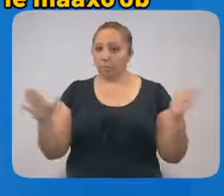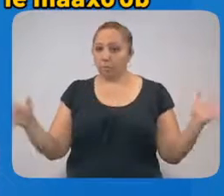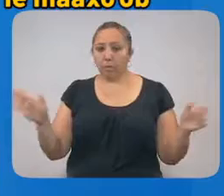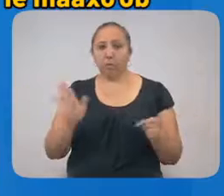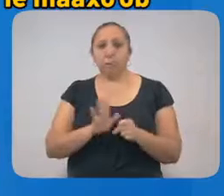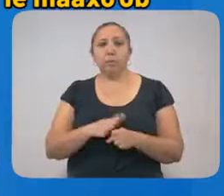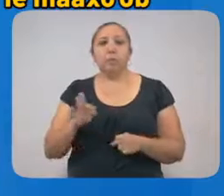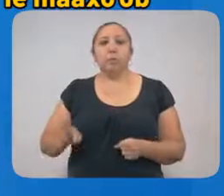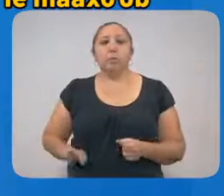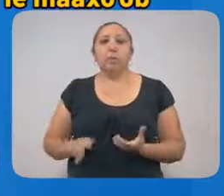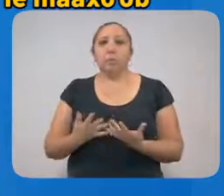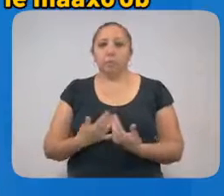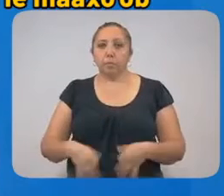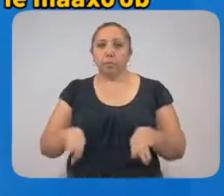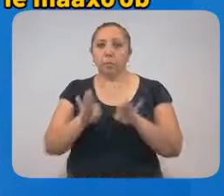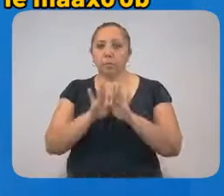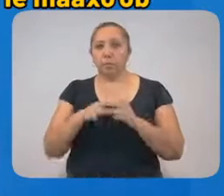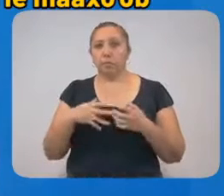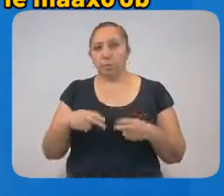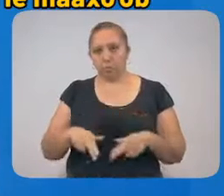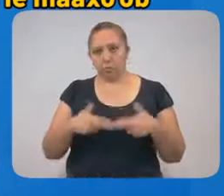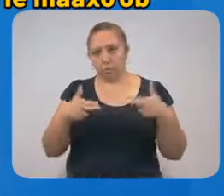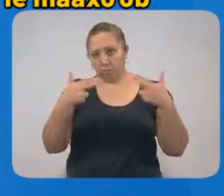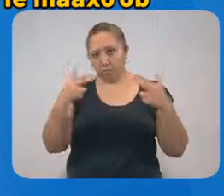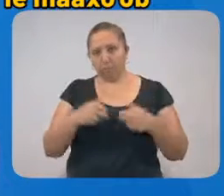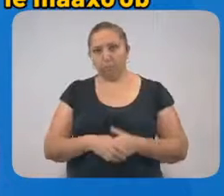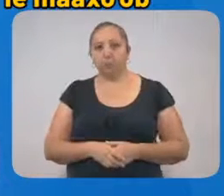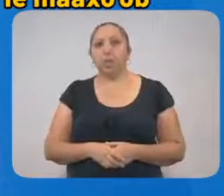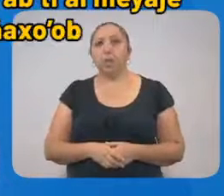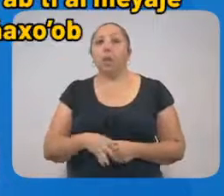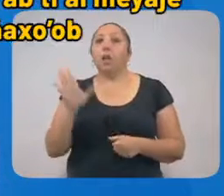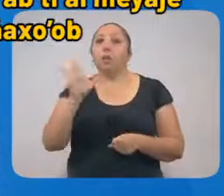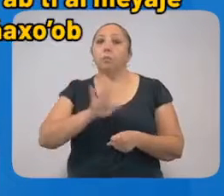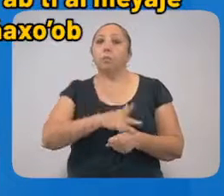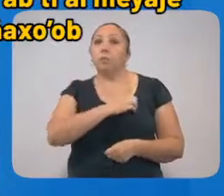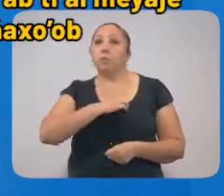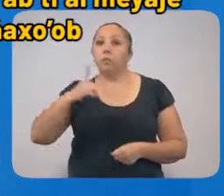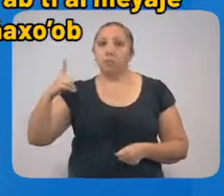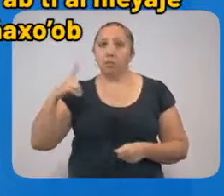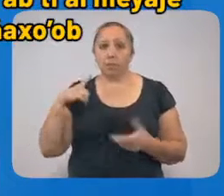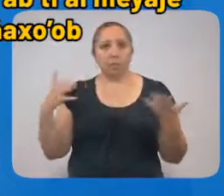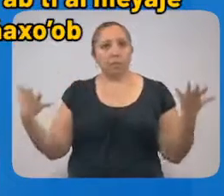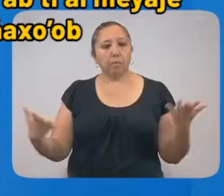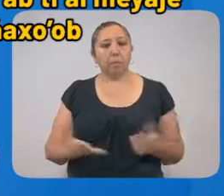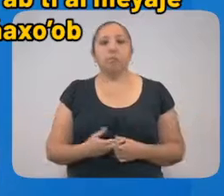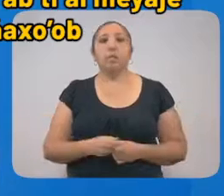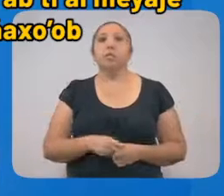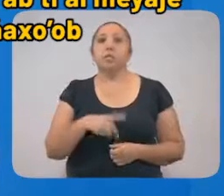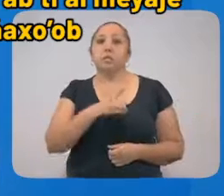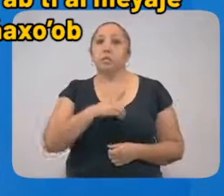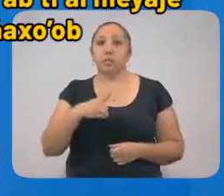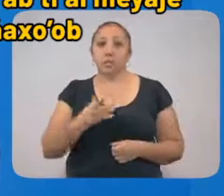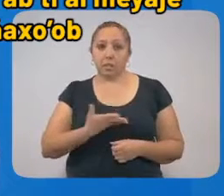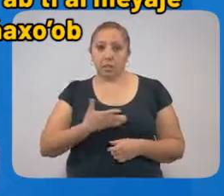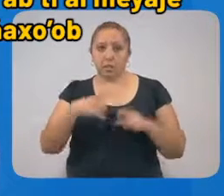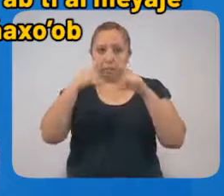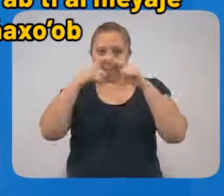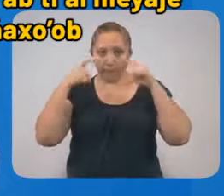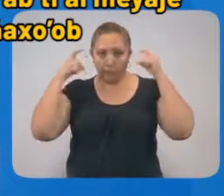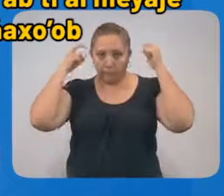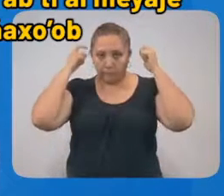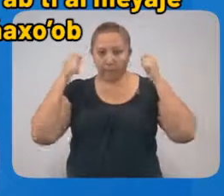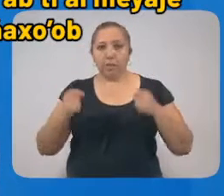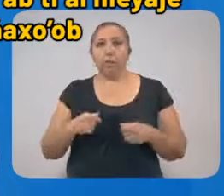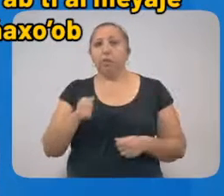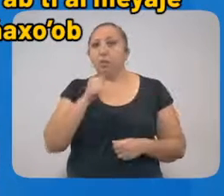de giros esenciales, tengan o no contactos con sus clientes, por lo que deberá aplicarse de manera rigurosa en las empresas que por sus